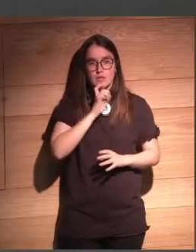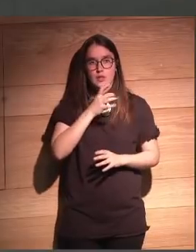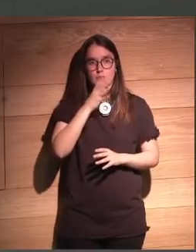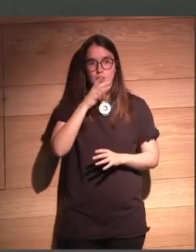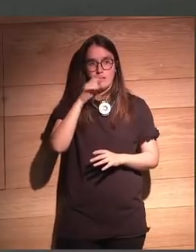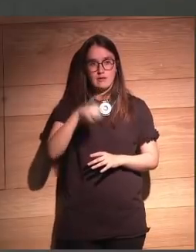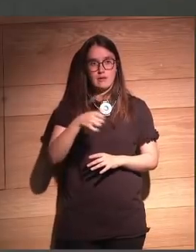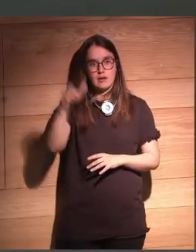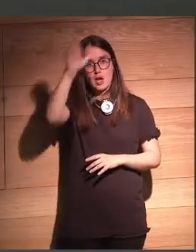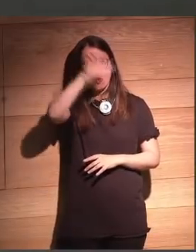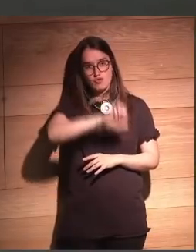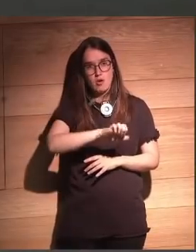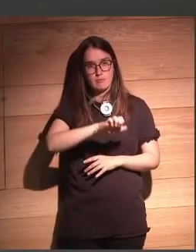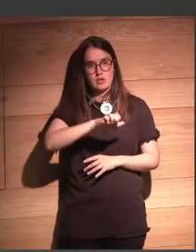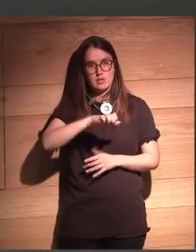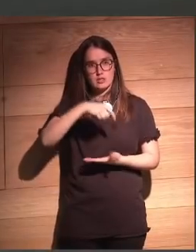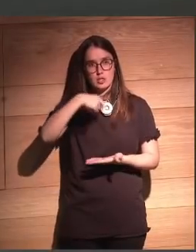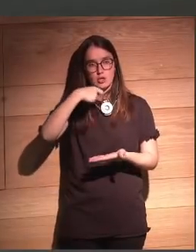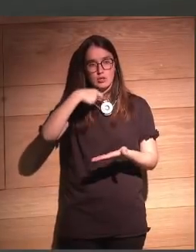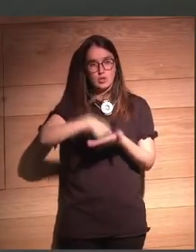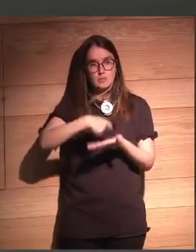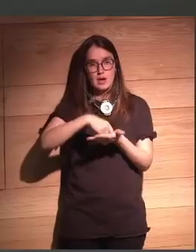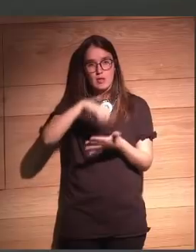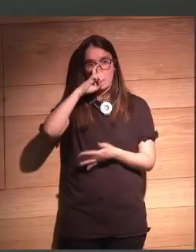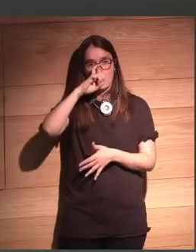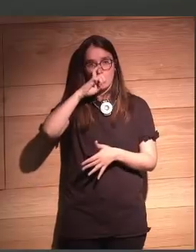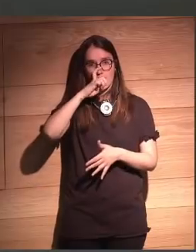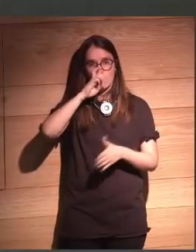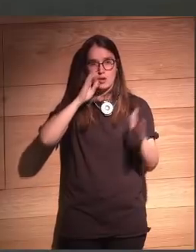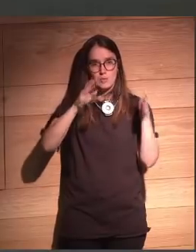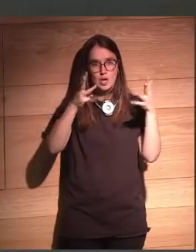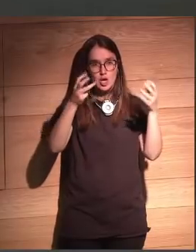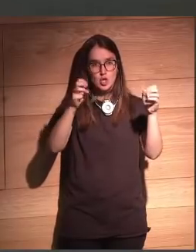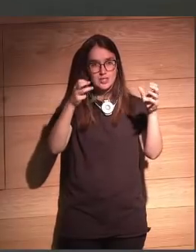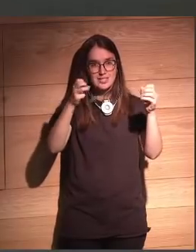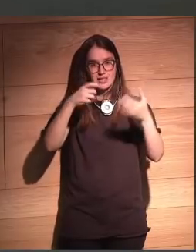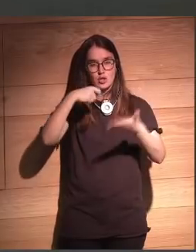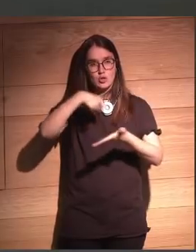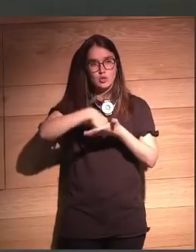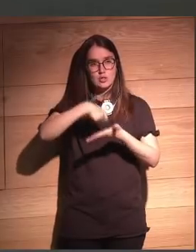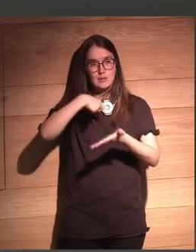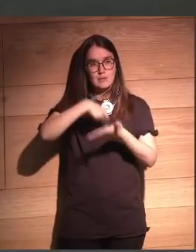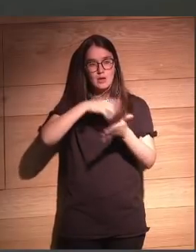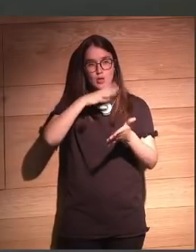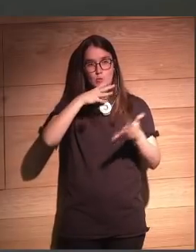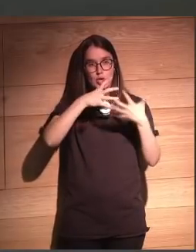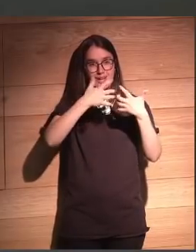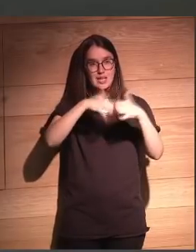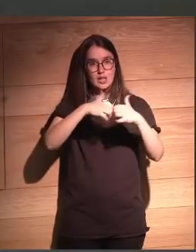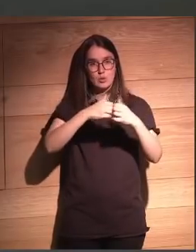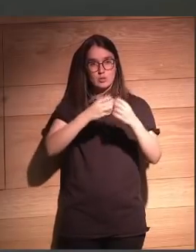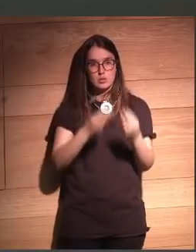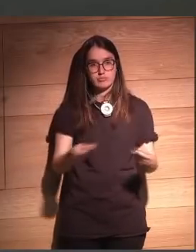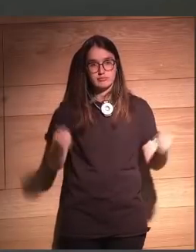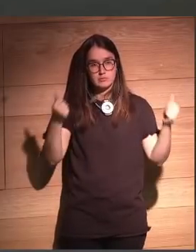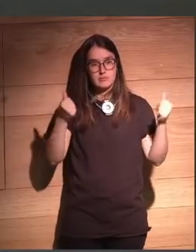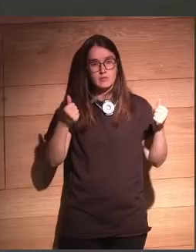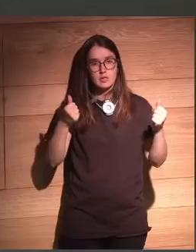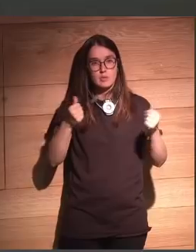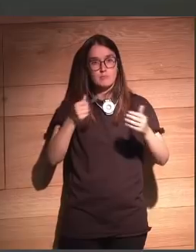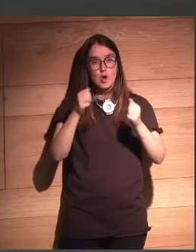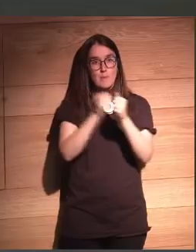aquí Europa nos ha pagado, acordaros de los años 80, nos ha pagado por desmantelar la industria, por desmantelar